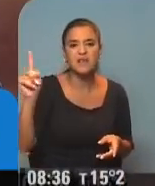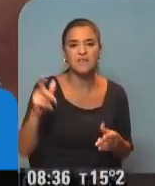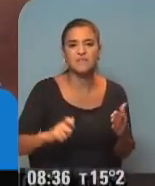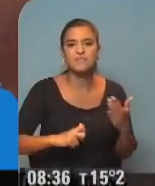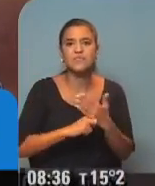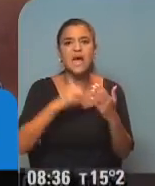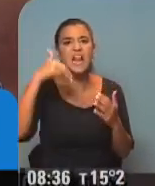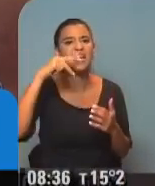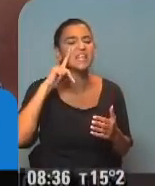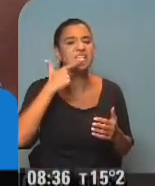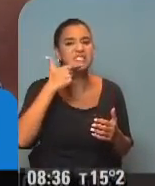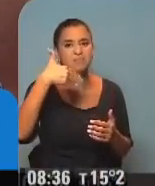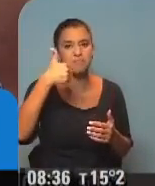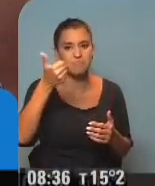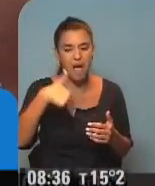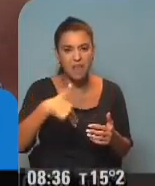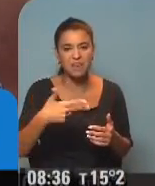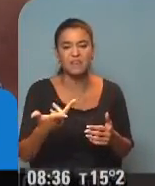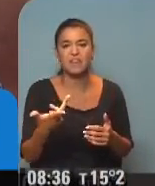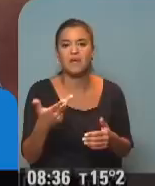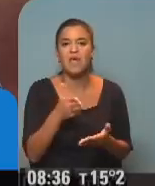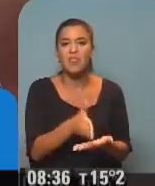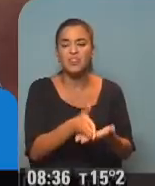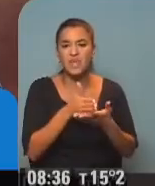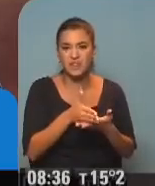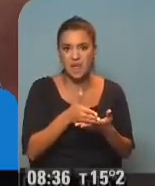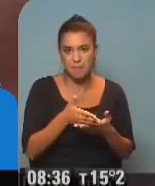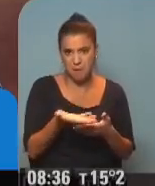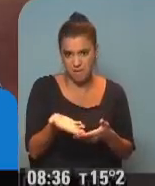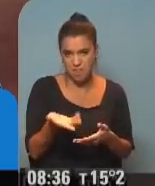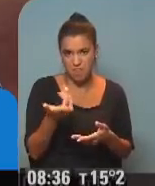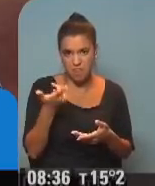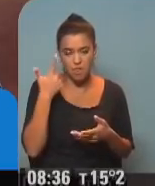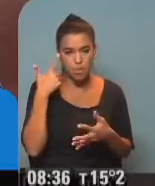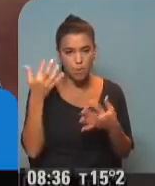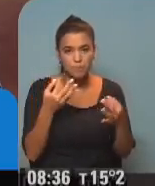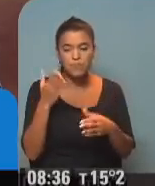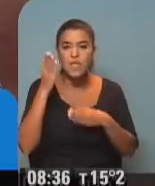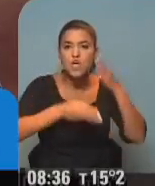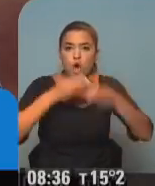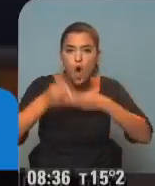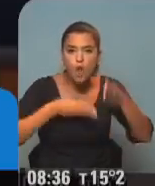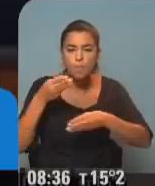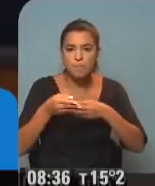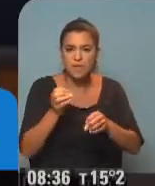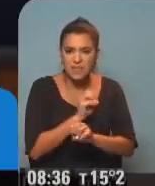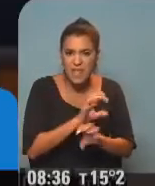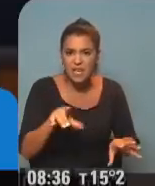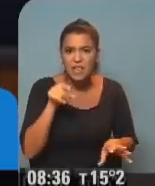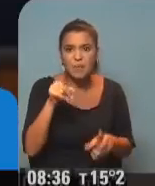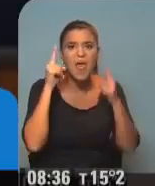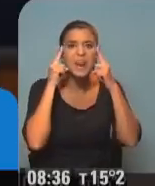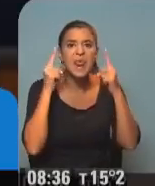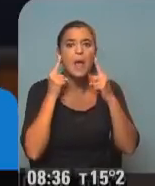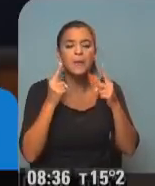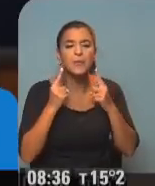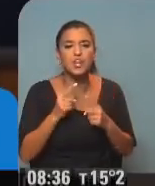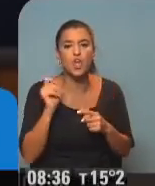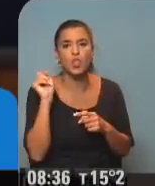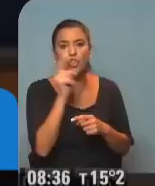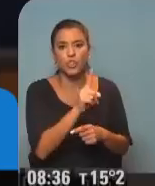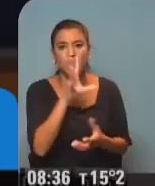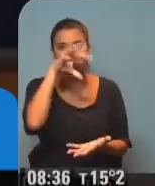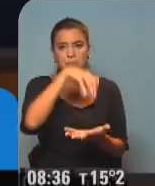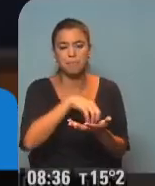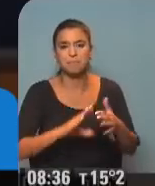fiscal Nisman, asesinado, hay un dictamen judicial que así lo indica, y una golpiza muy severa a un rabino, al rabino de la principal